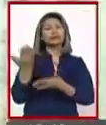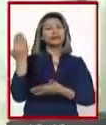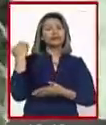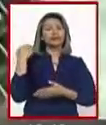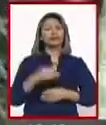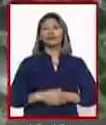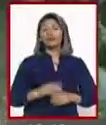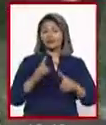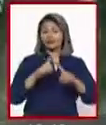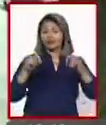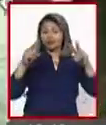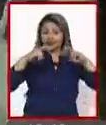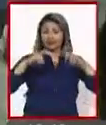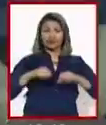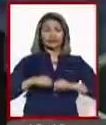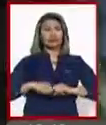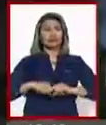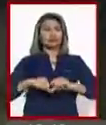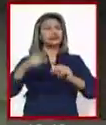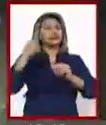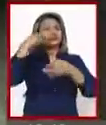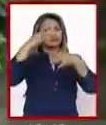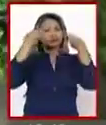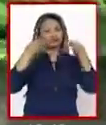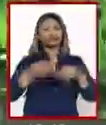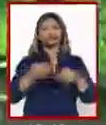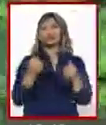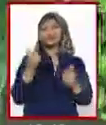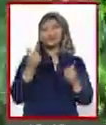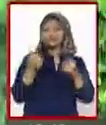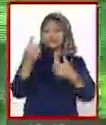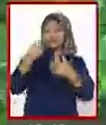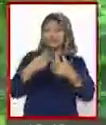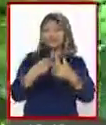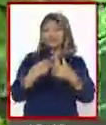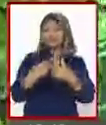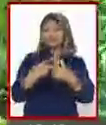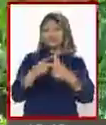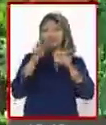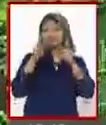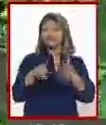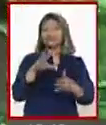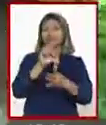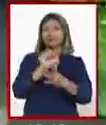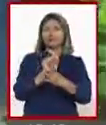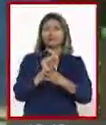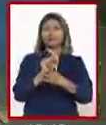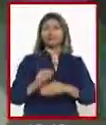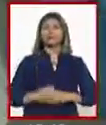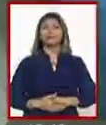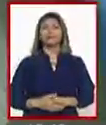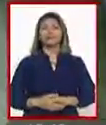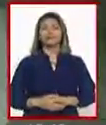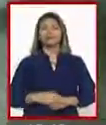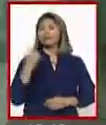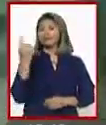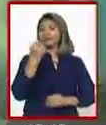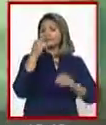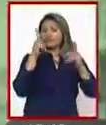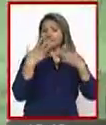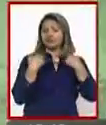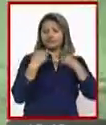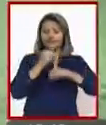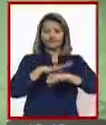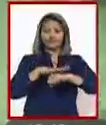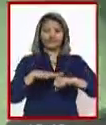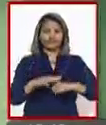Sin embargo, las investigaciones continúan para determinar el grado de participación de los detenidos en este hecho delictivo en el que una persona resultó